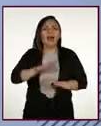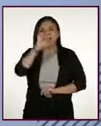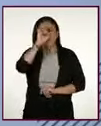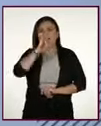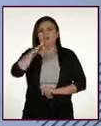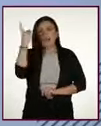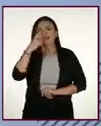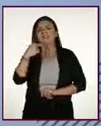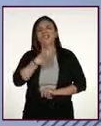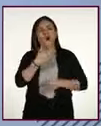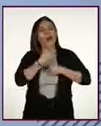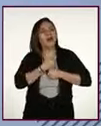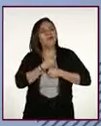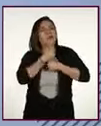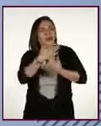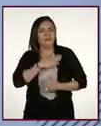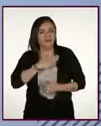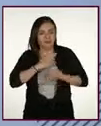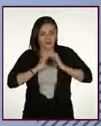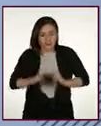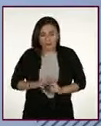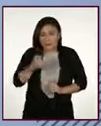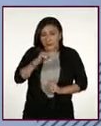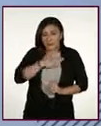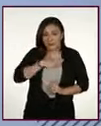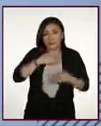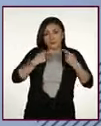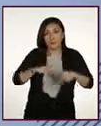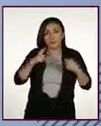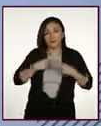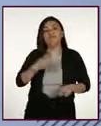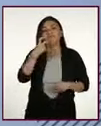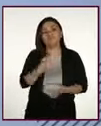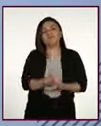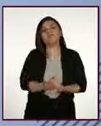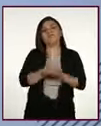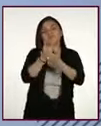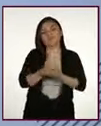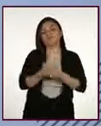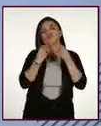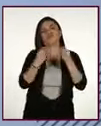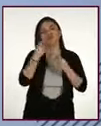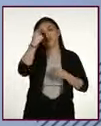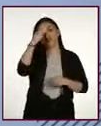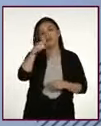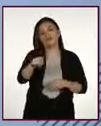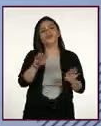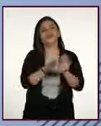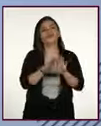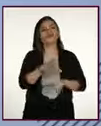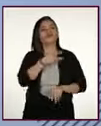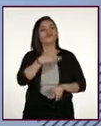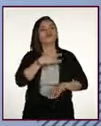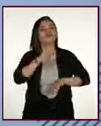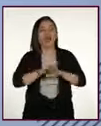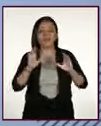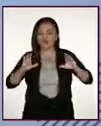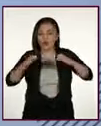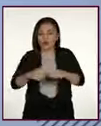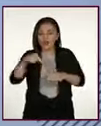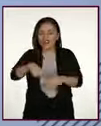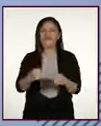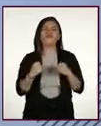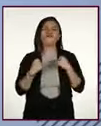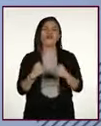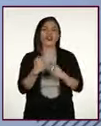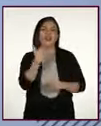facilidad de poder expresarte tú mismo como eres, eso ayuda muchísimo a hacer un enramado comunitario muy, muy